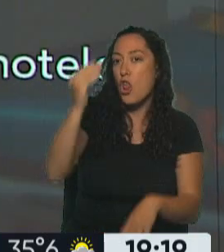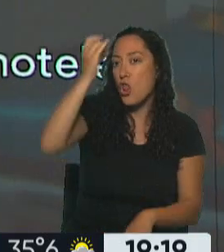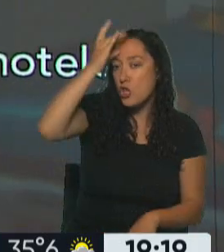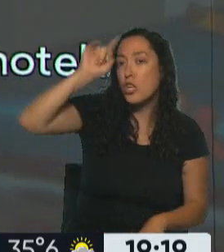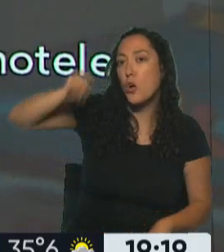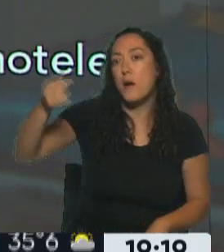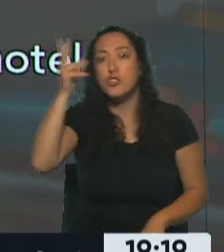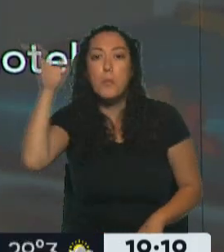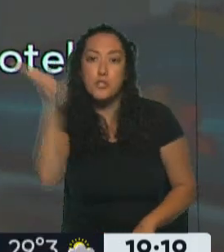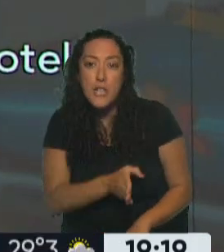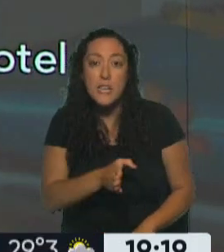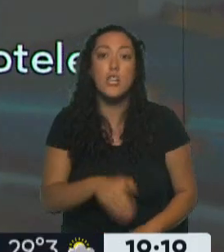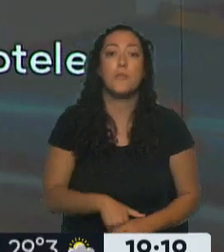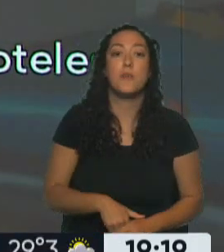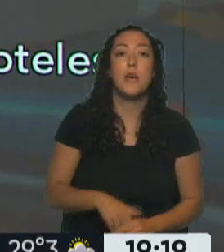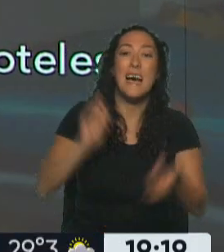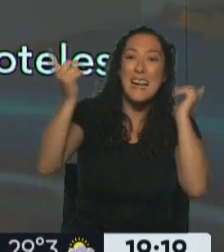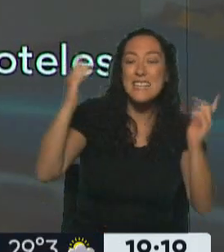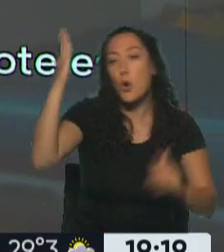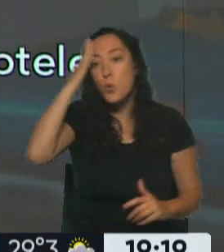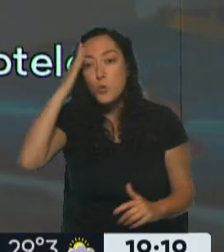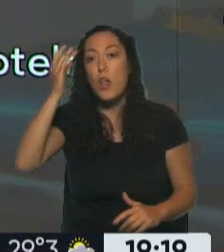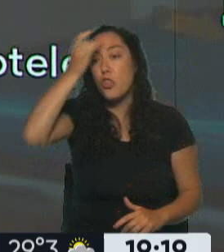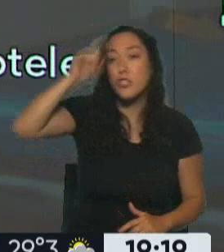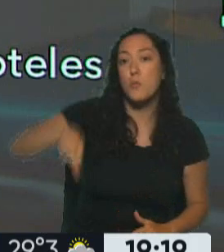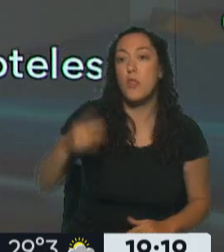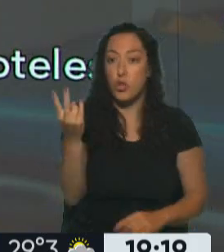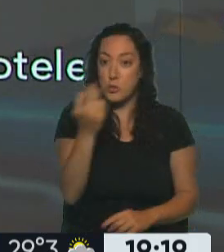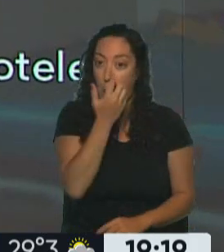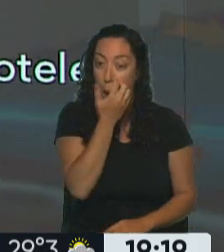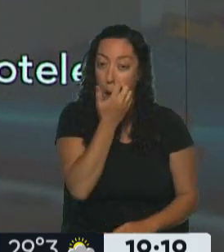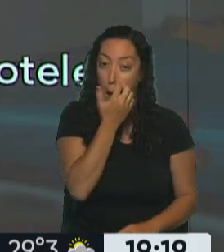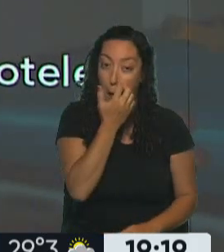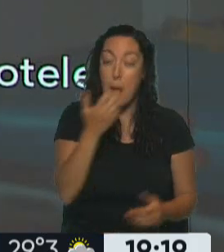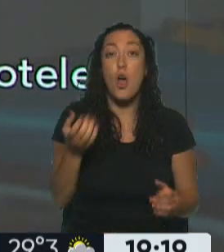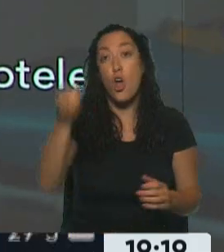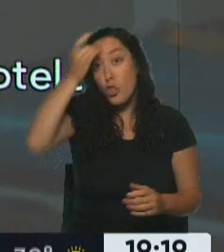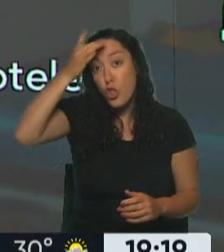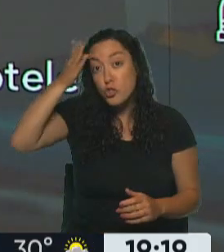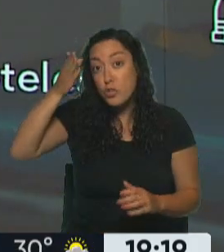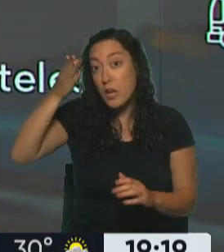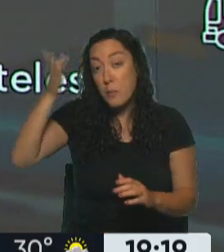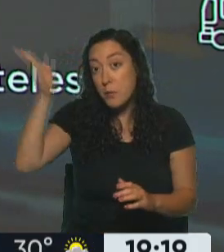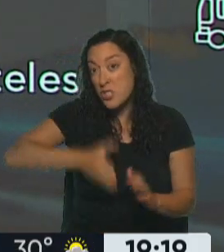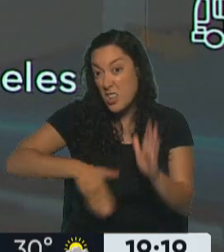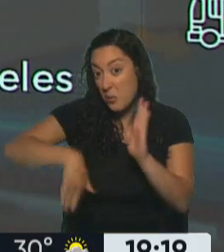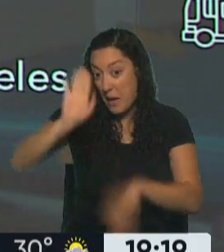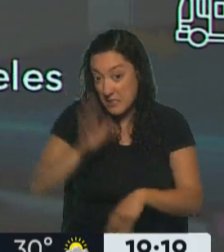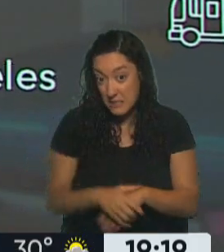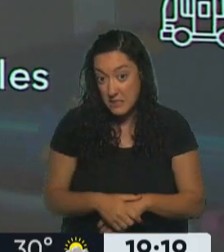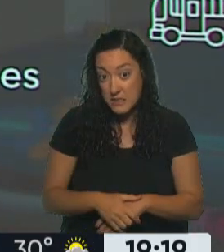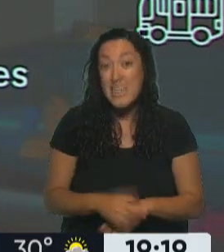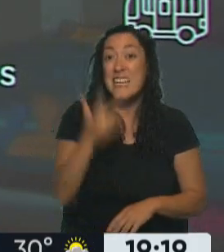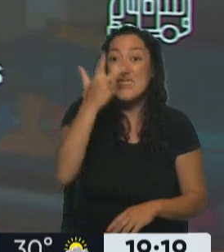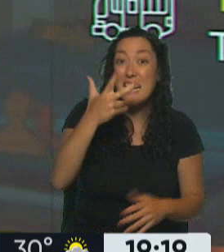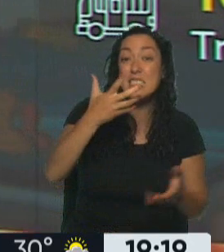el 13,2 en recreación y cultura. Fíjate, los valores en general arriba del 12%, varios rubros. Exacto. Arriba del 15, los tres